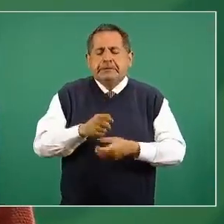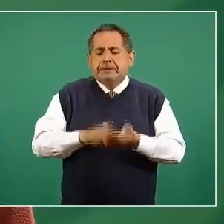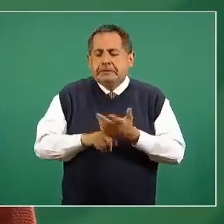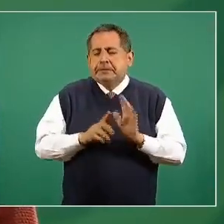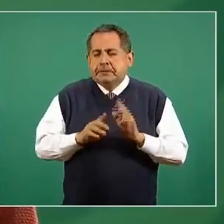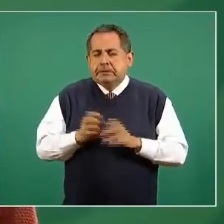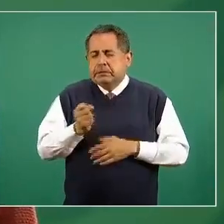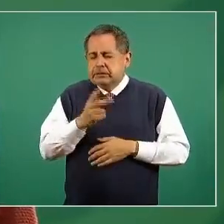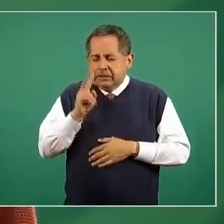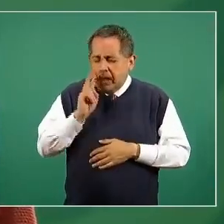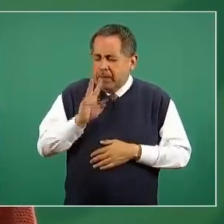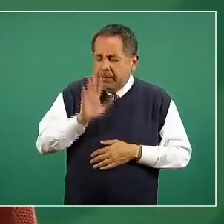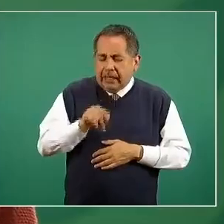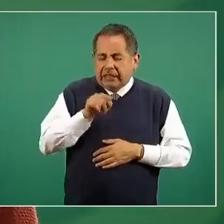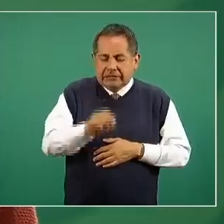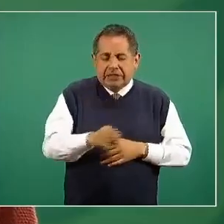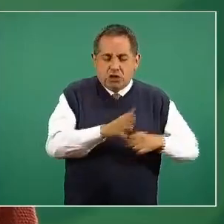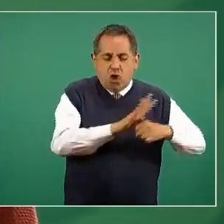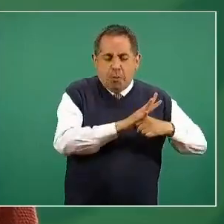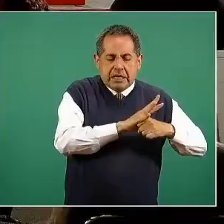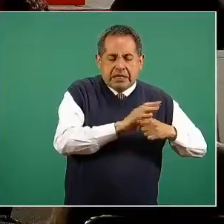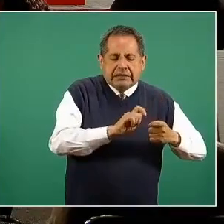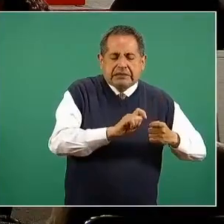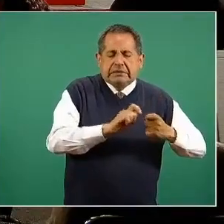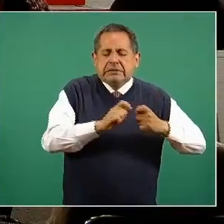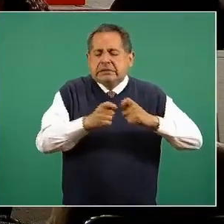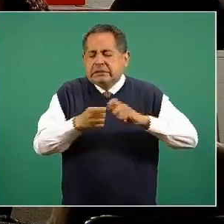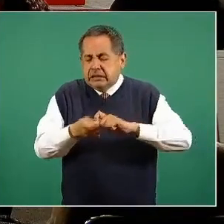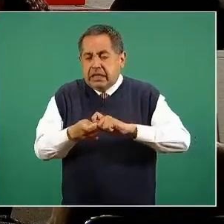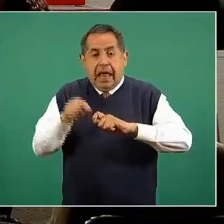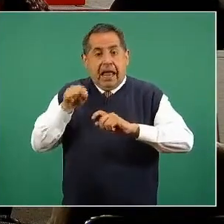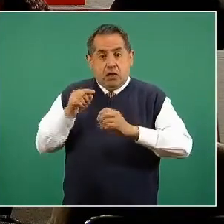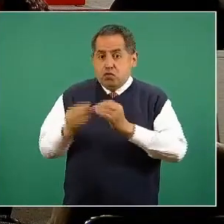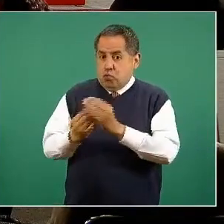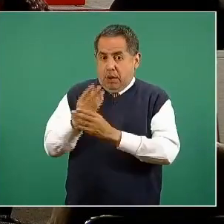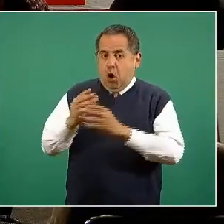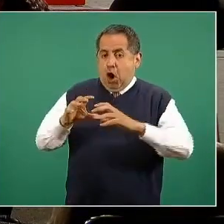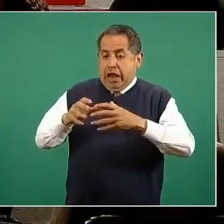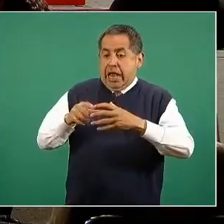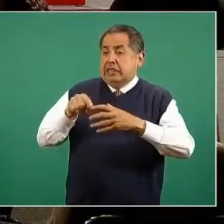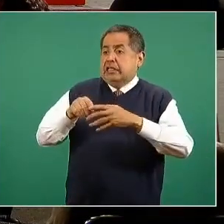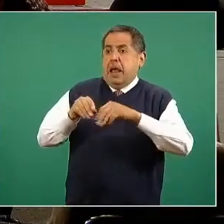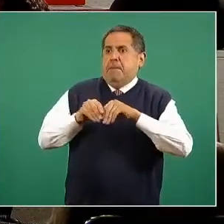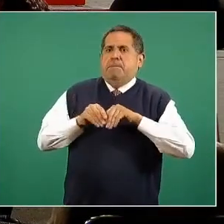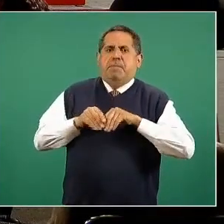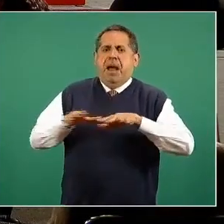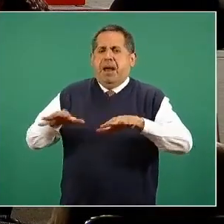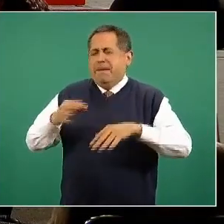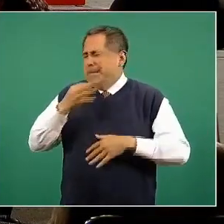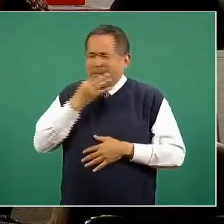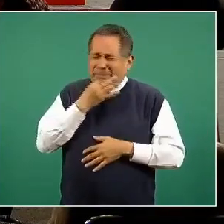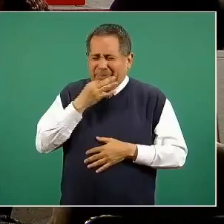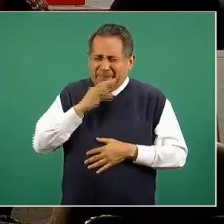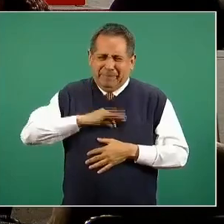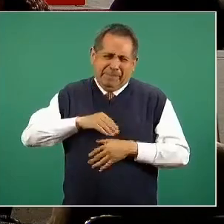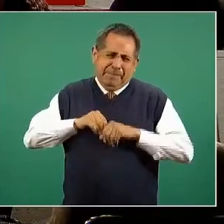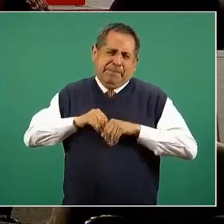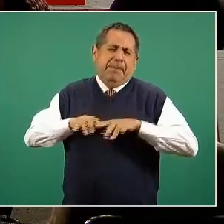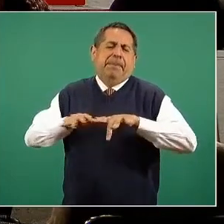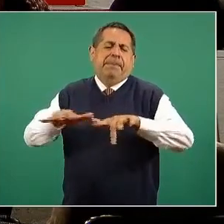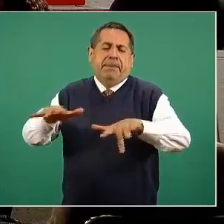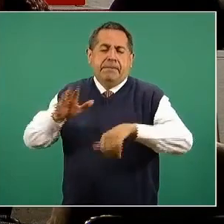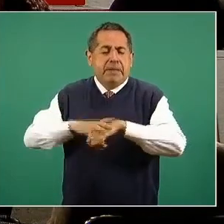según algunos indicios, podría tener una mayor propensión a transmitirse. Y existe cierta evidencia